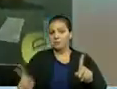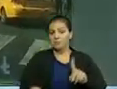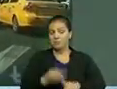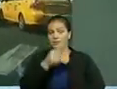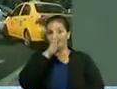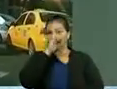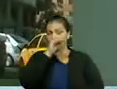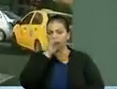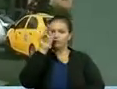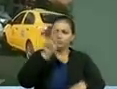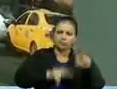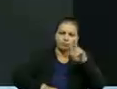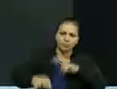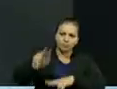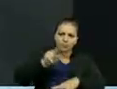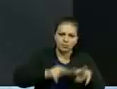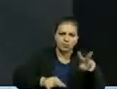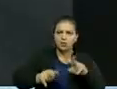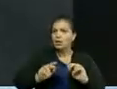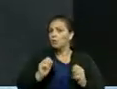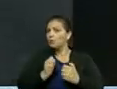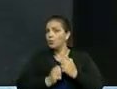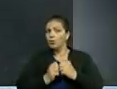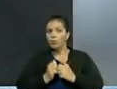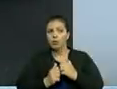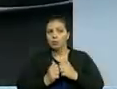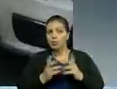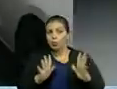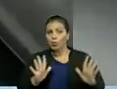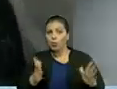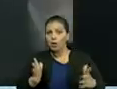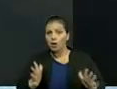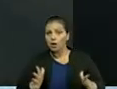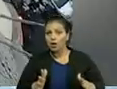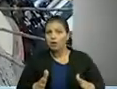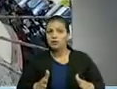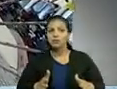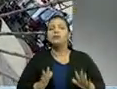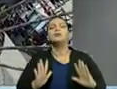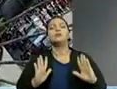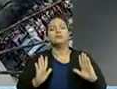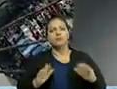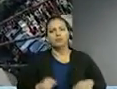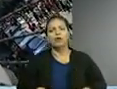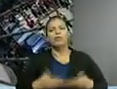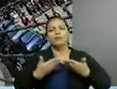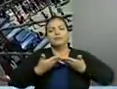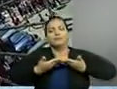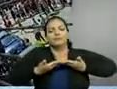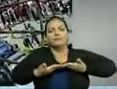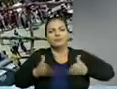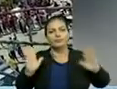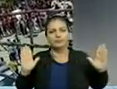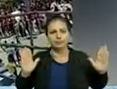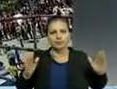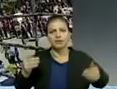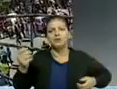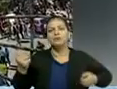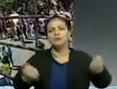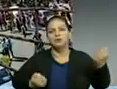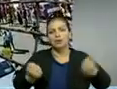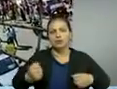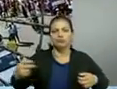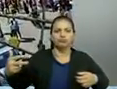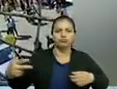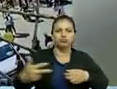las próximas horas y se determine de que ya está completamente seguro, pese a que no el paso